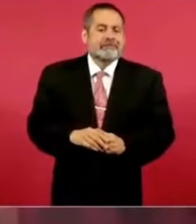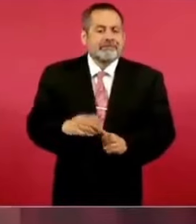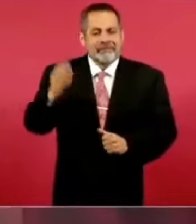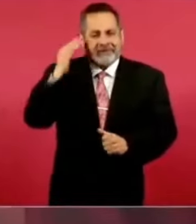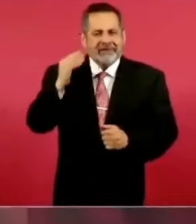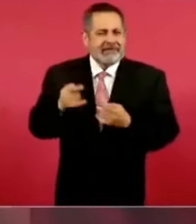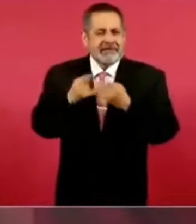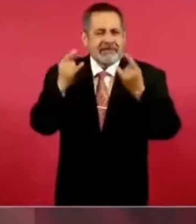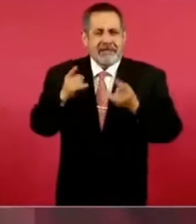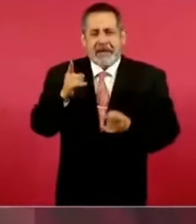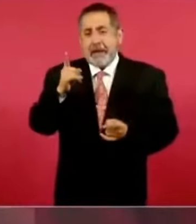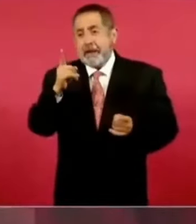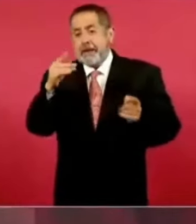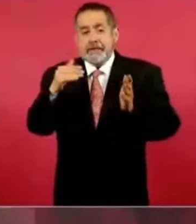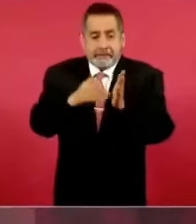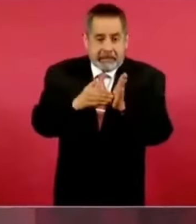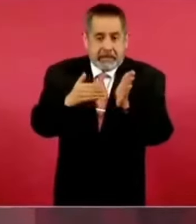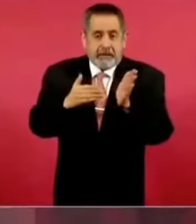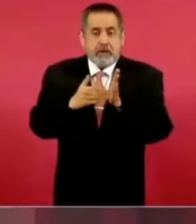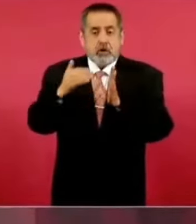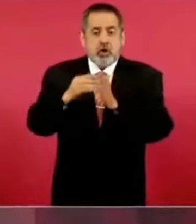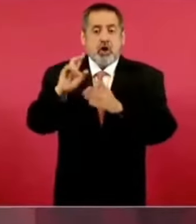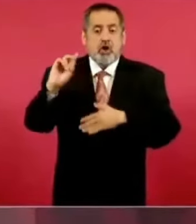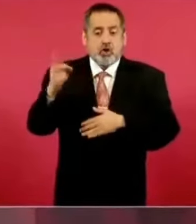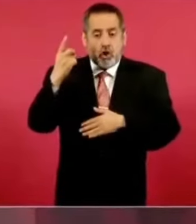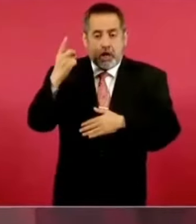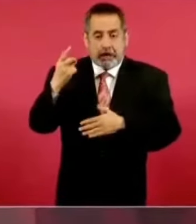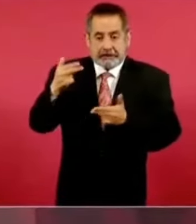de 1,000,000,000 de dólares de herencia.